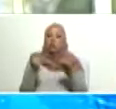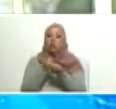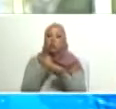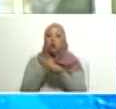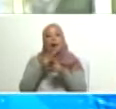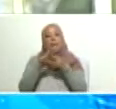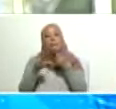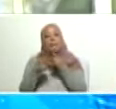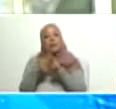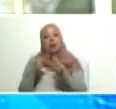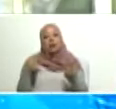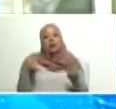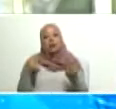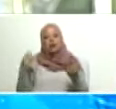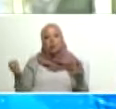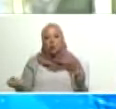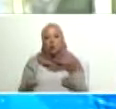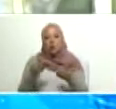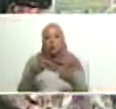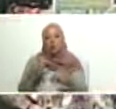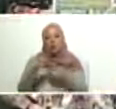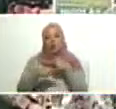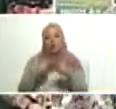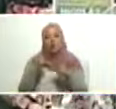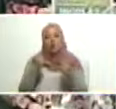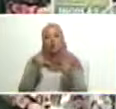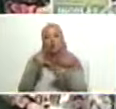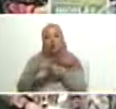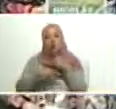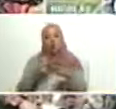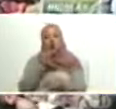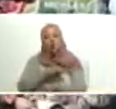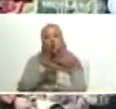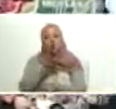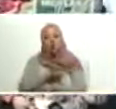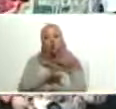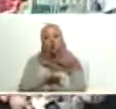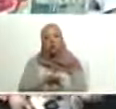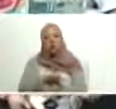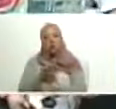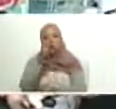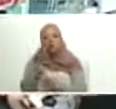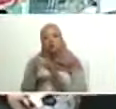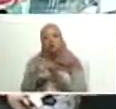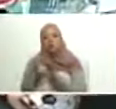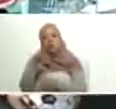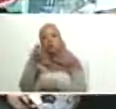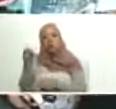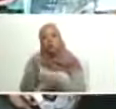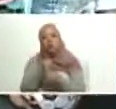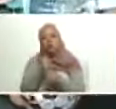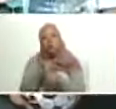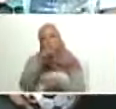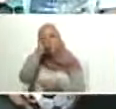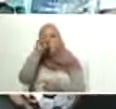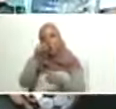paz. Prosperidad económica, prosperidad social, 2030, la gran meta,